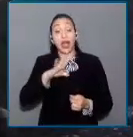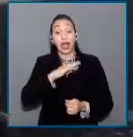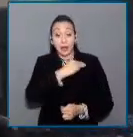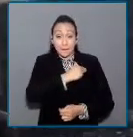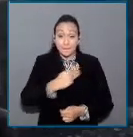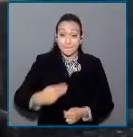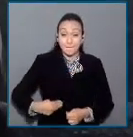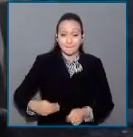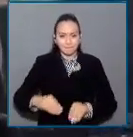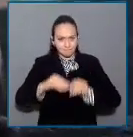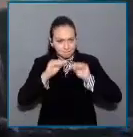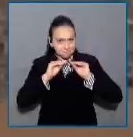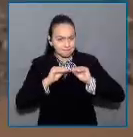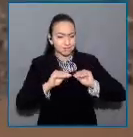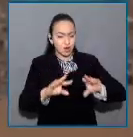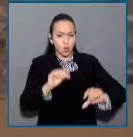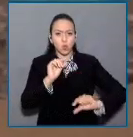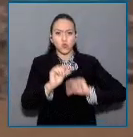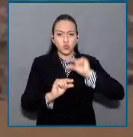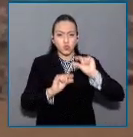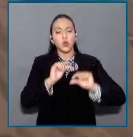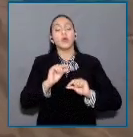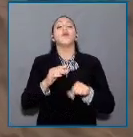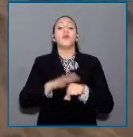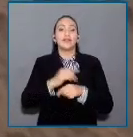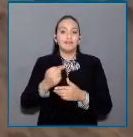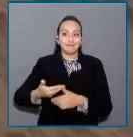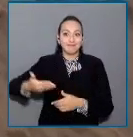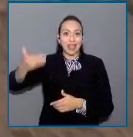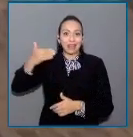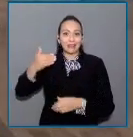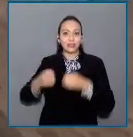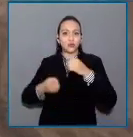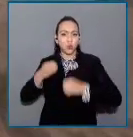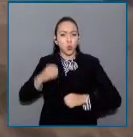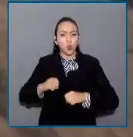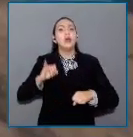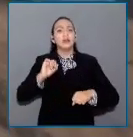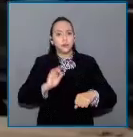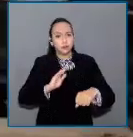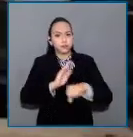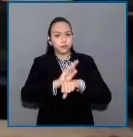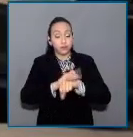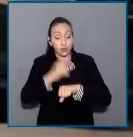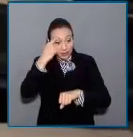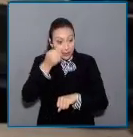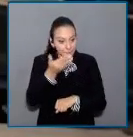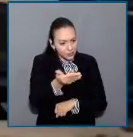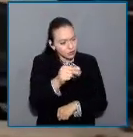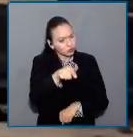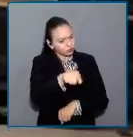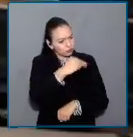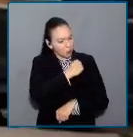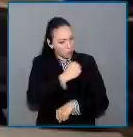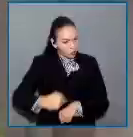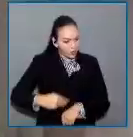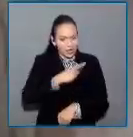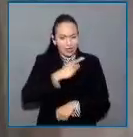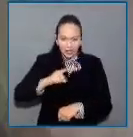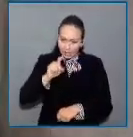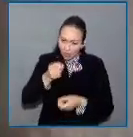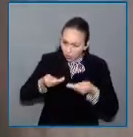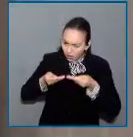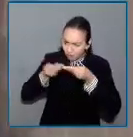sido señaladas en sentencias emitidas por tribunales para que cumplan con el derecho de la población, sobre todo cuando las afectadas